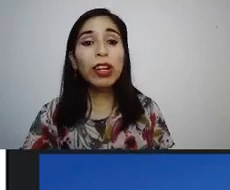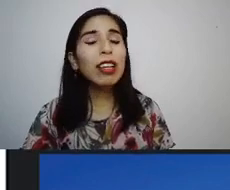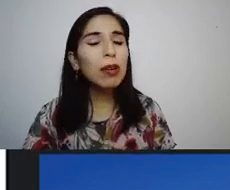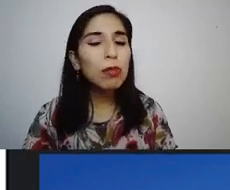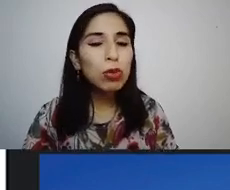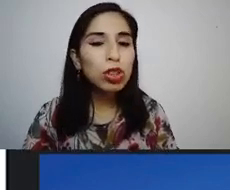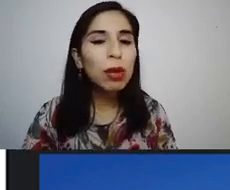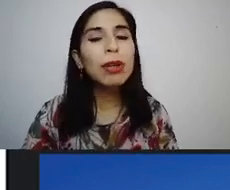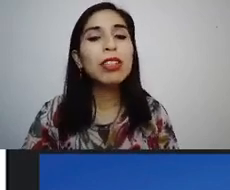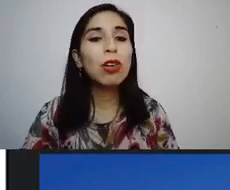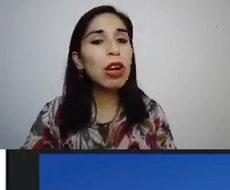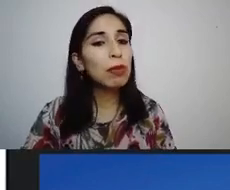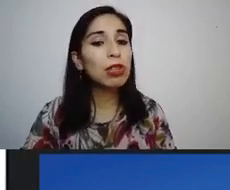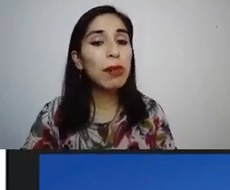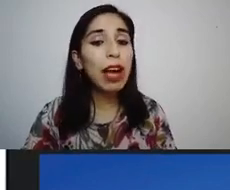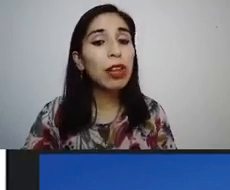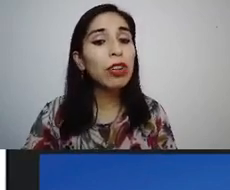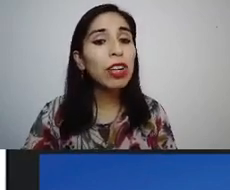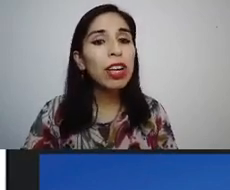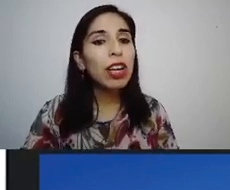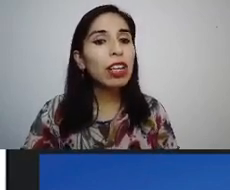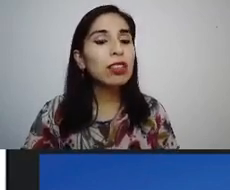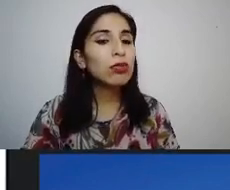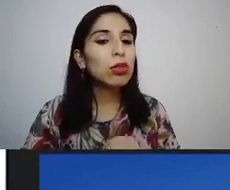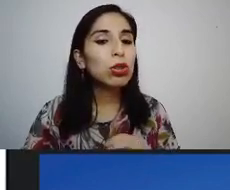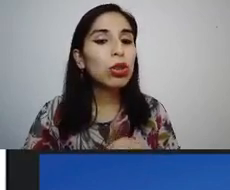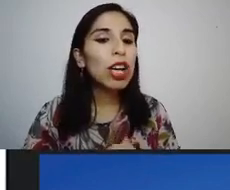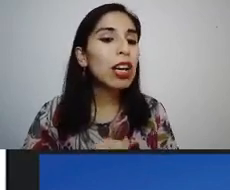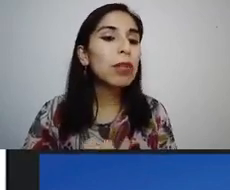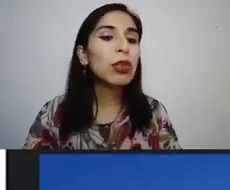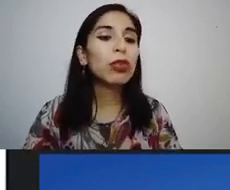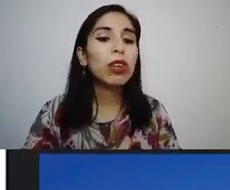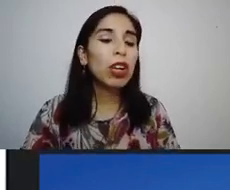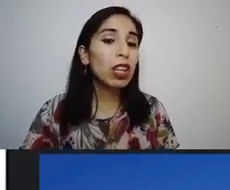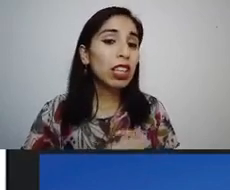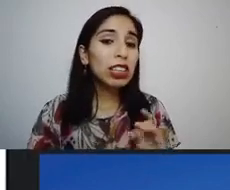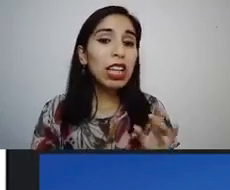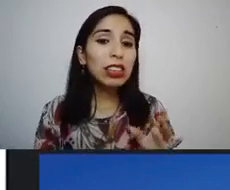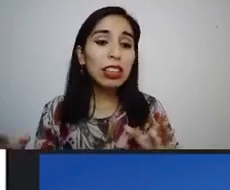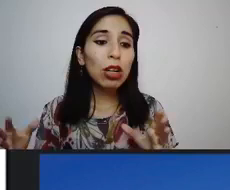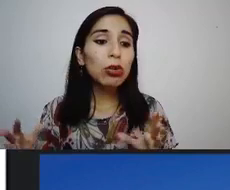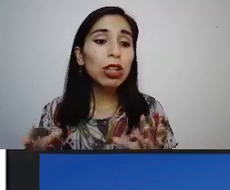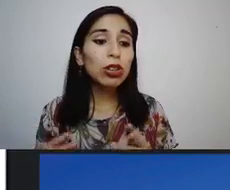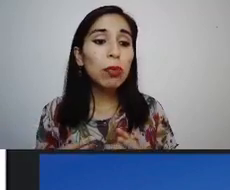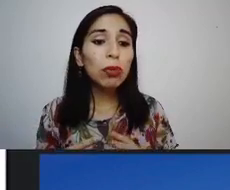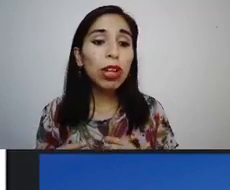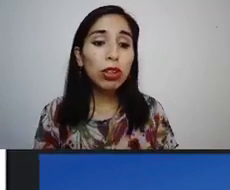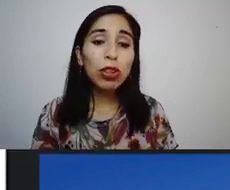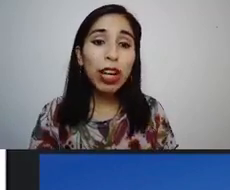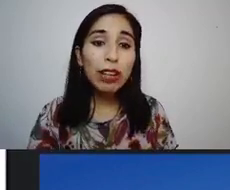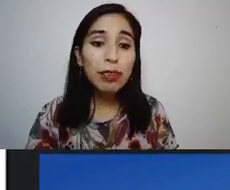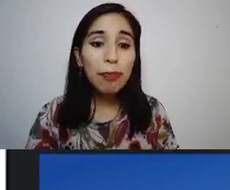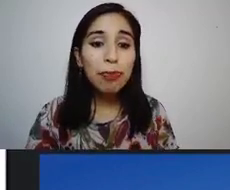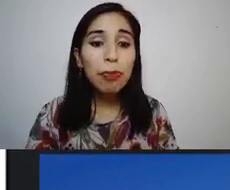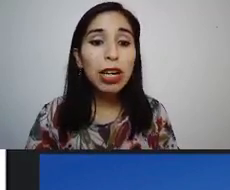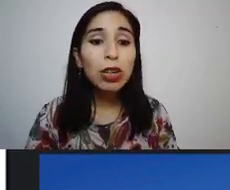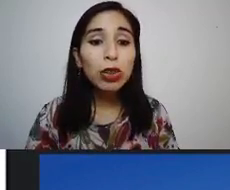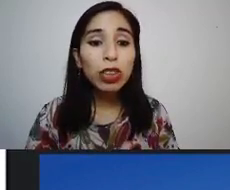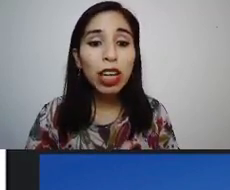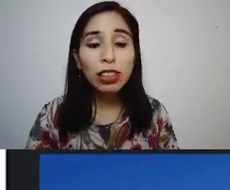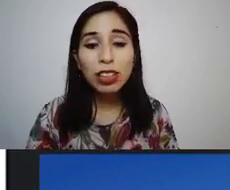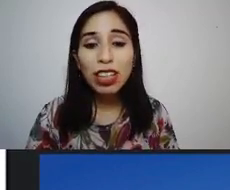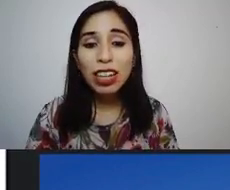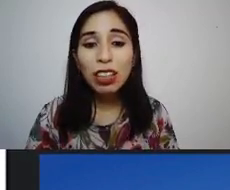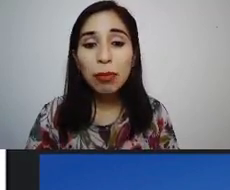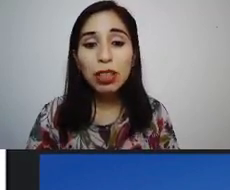se acuerdan que muchas veces lo hemos hablado es nuestro gran amigo quizás en algunas computadoras van a